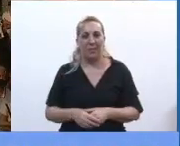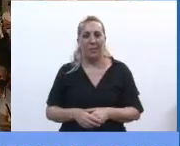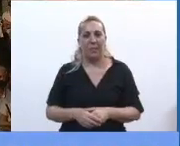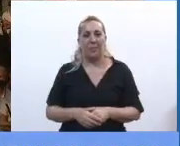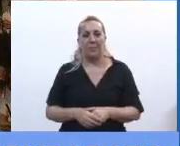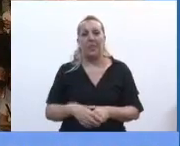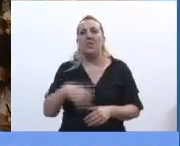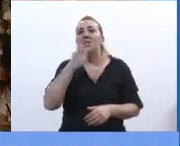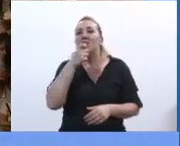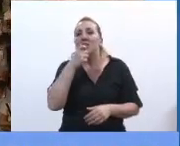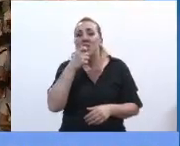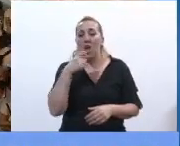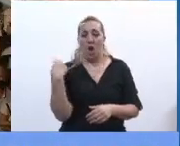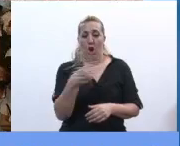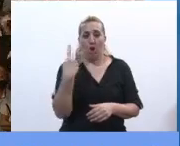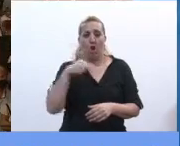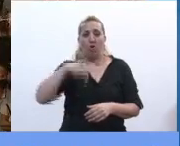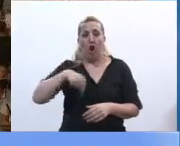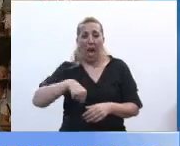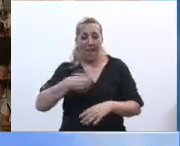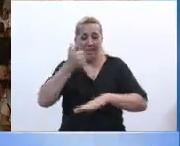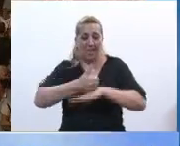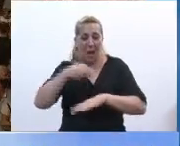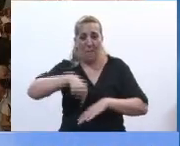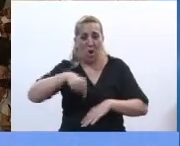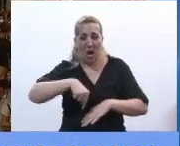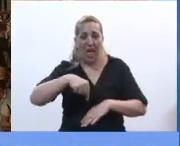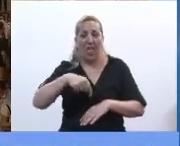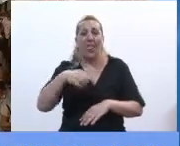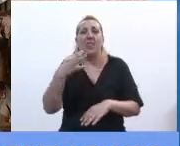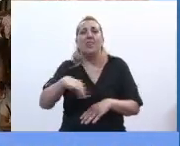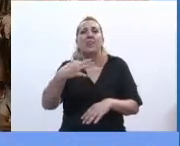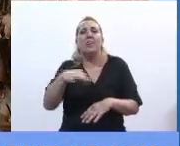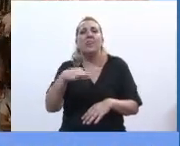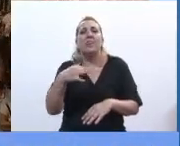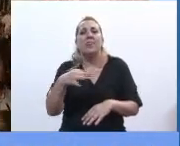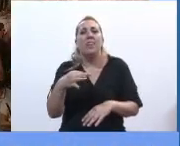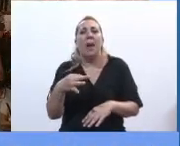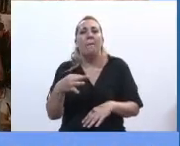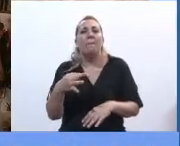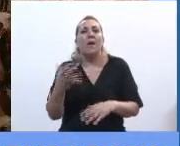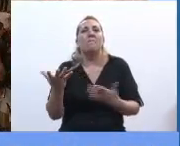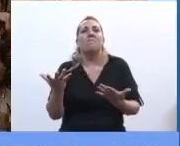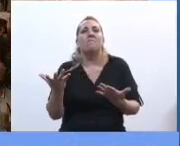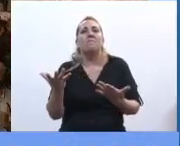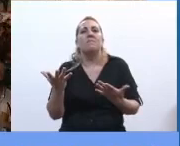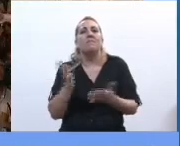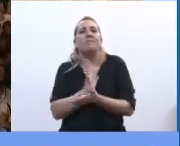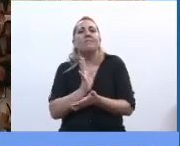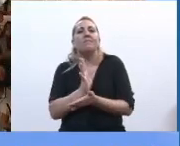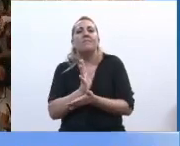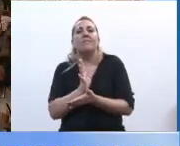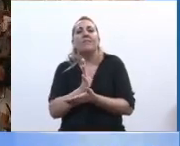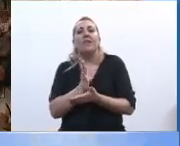nosotras y nosotros que estamos aquí tendríamos que dar una